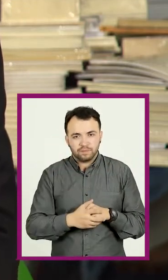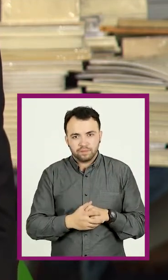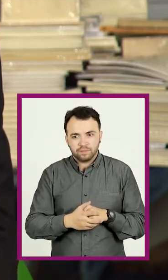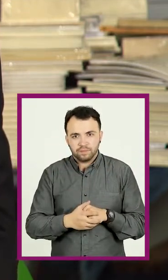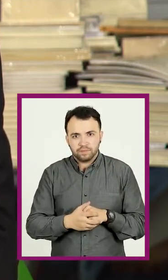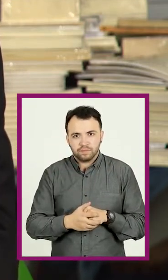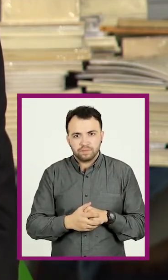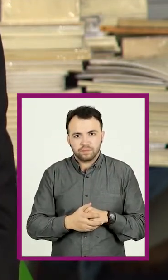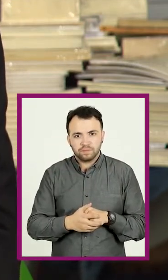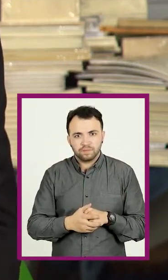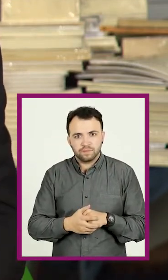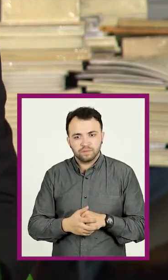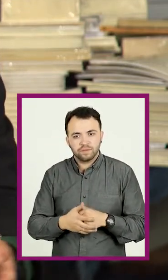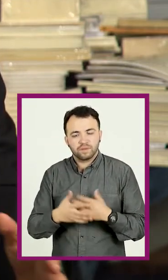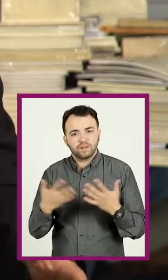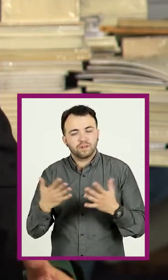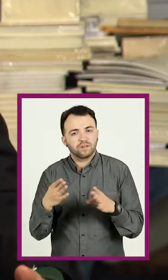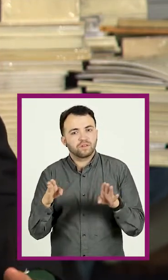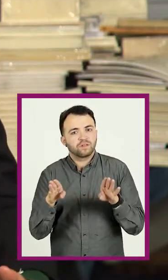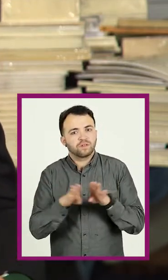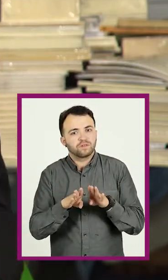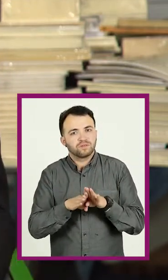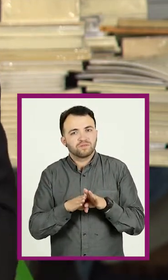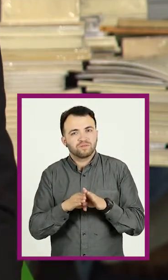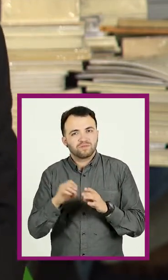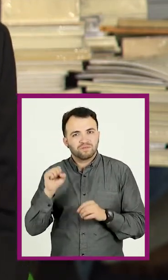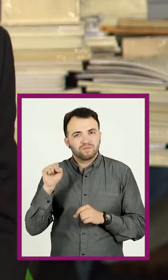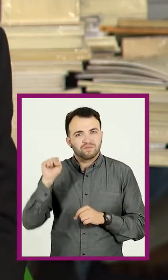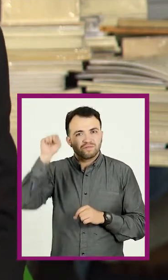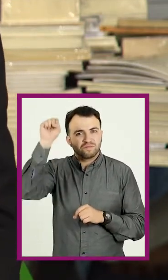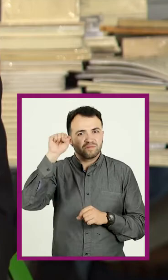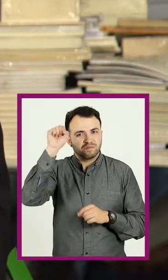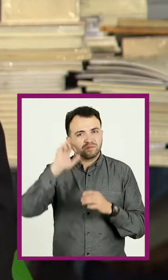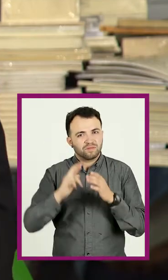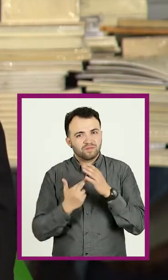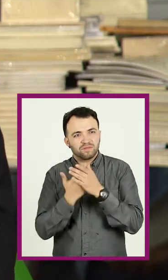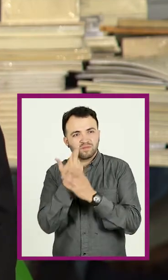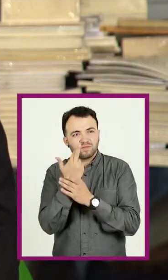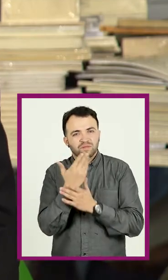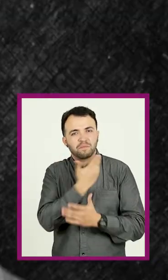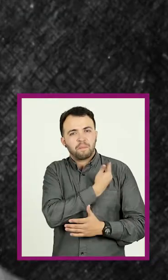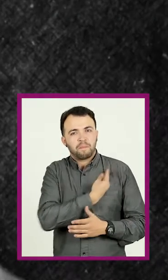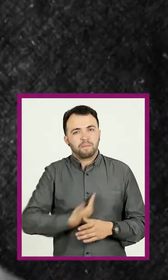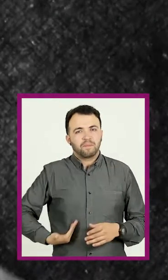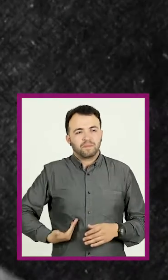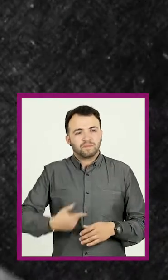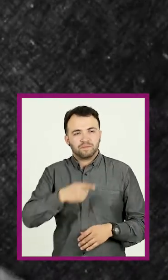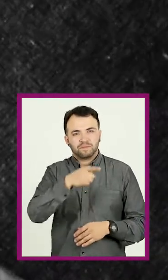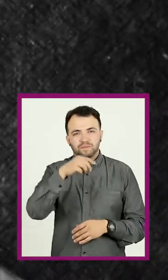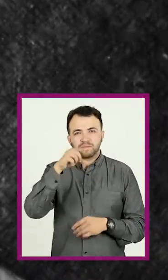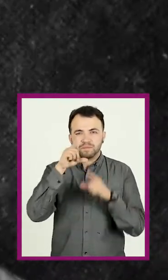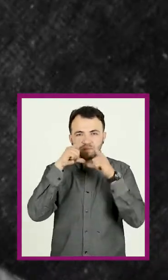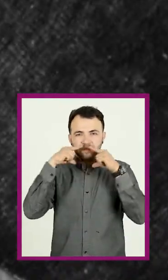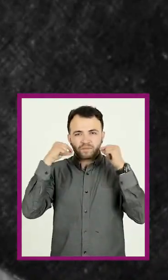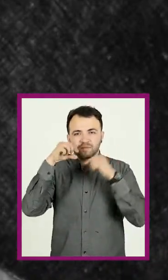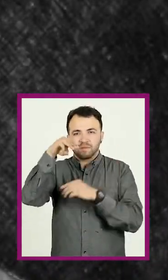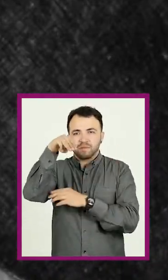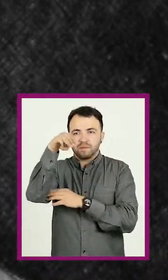1913 se fraguaba un golpe de Estado en contra del presidente Madero,